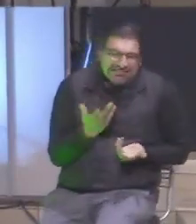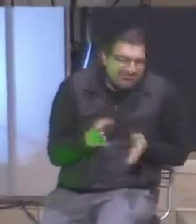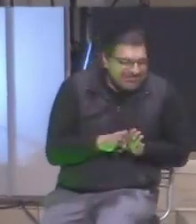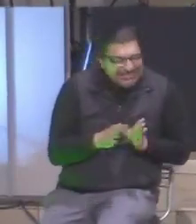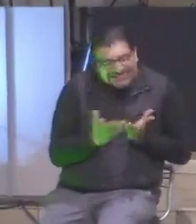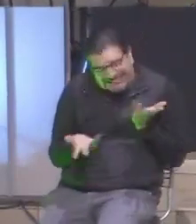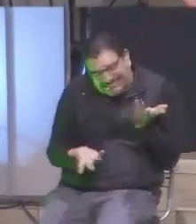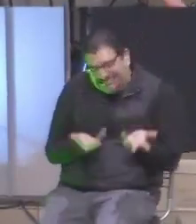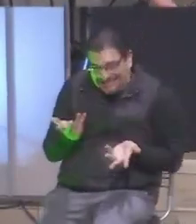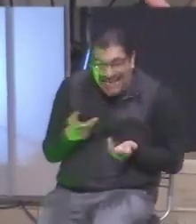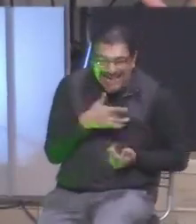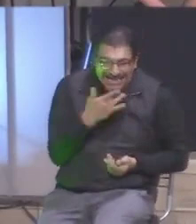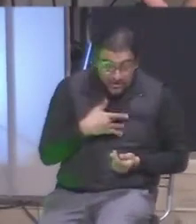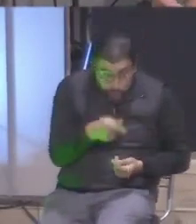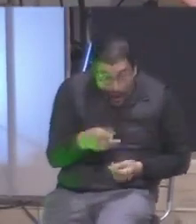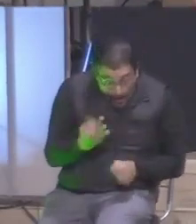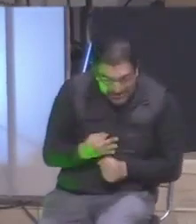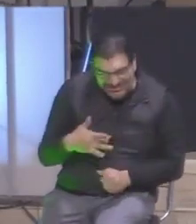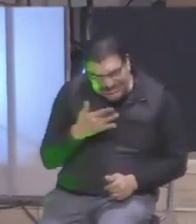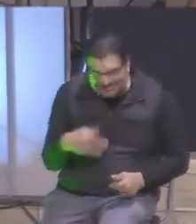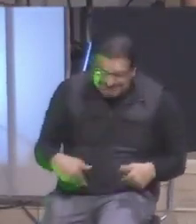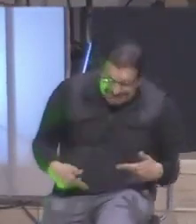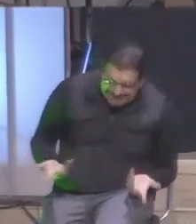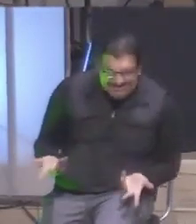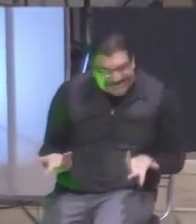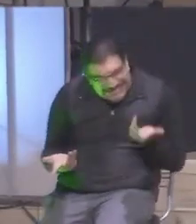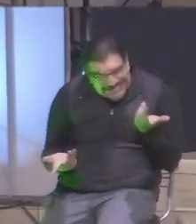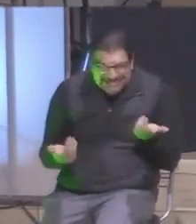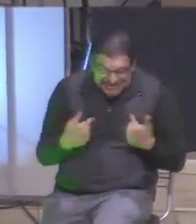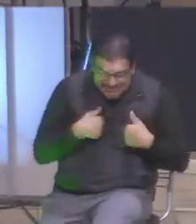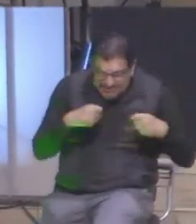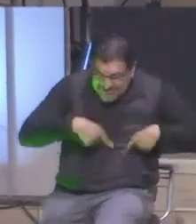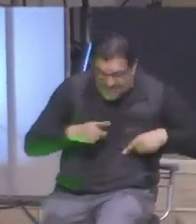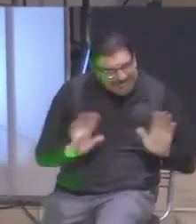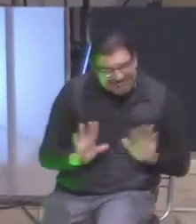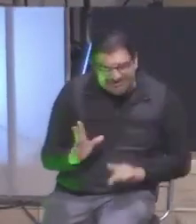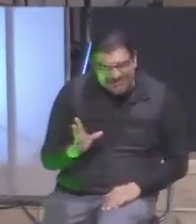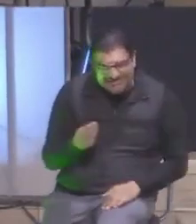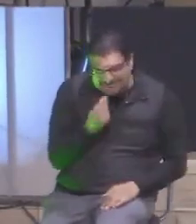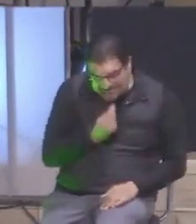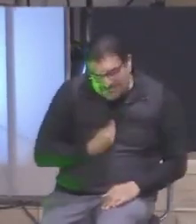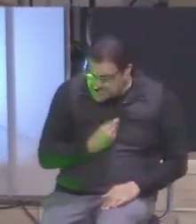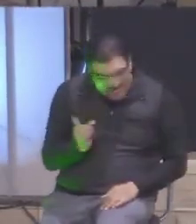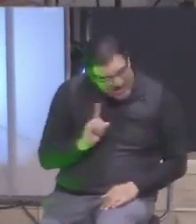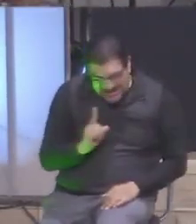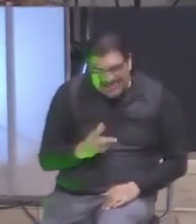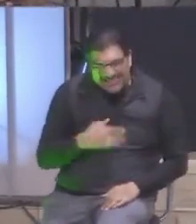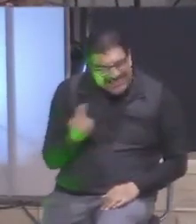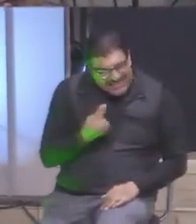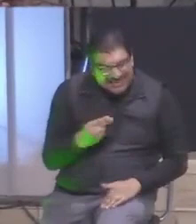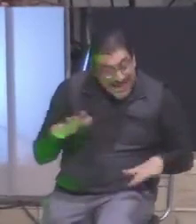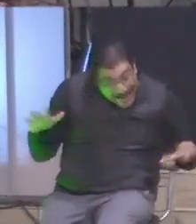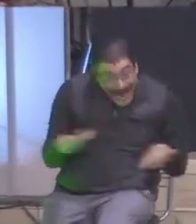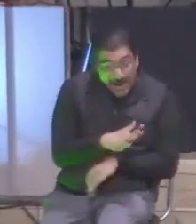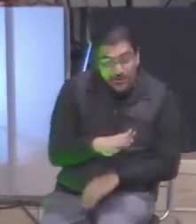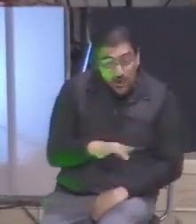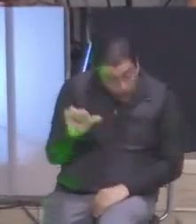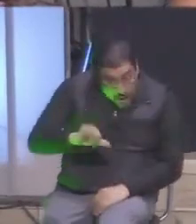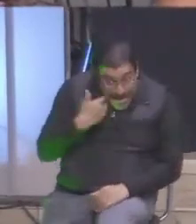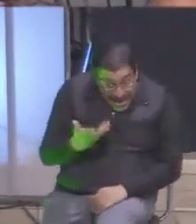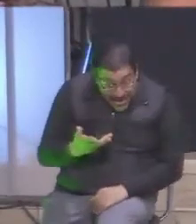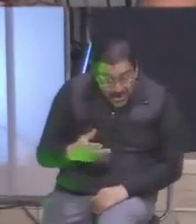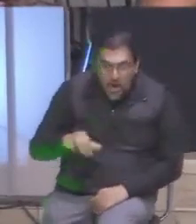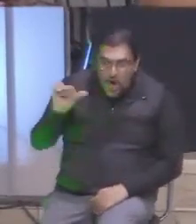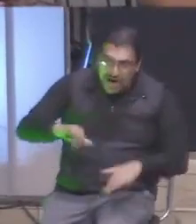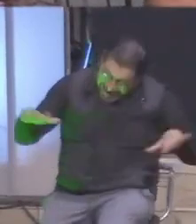incómoda se siente incómodo hay veces donde te dice yo necesito algo más Dios le está diciendo muévase ya punto